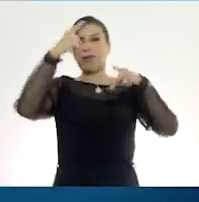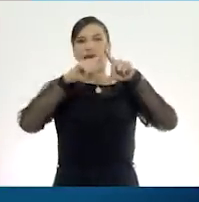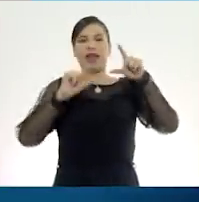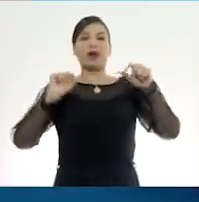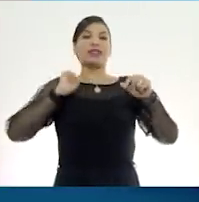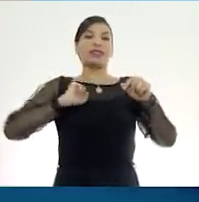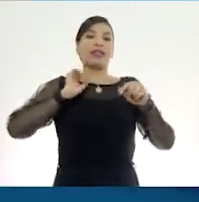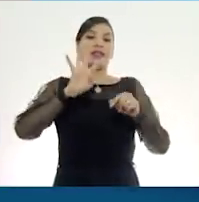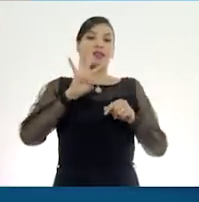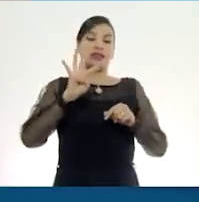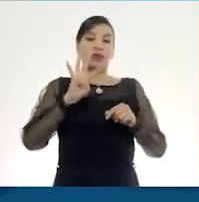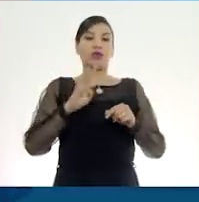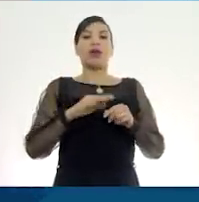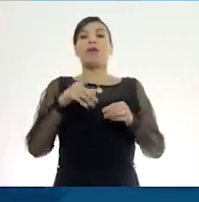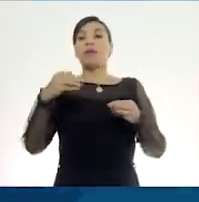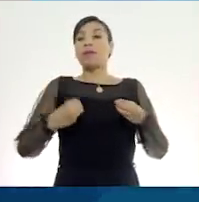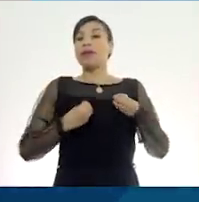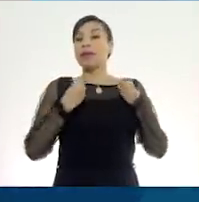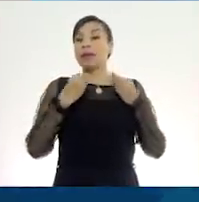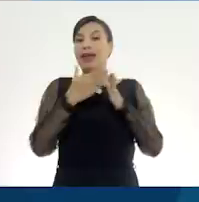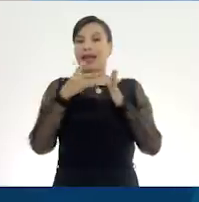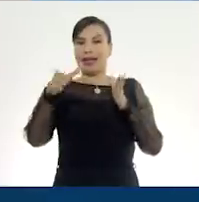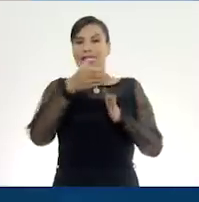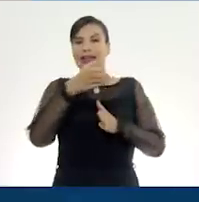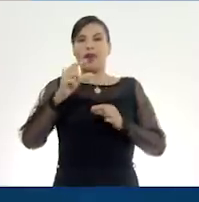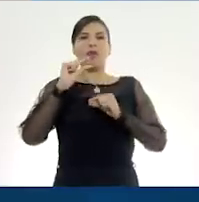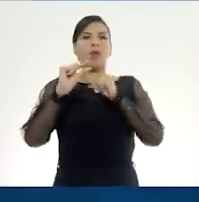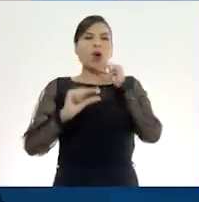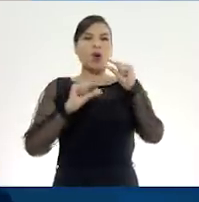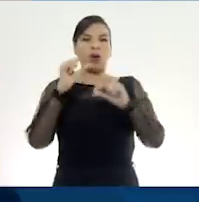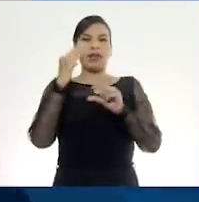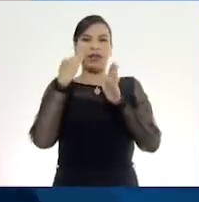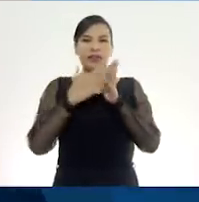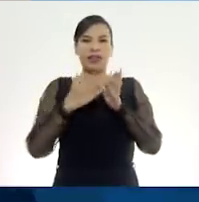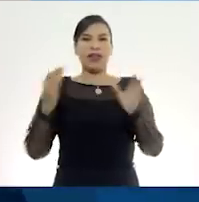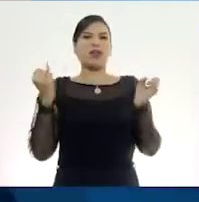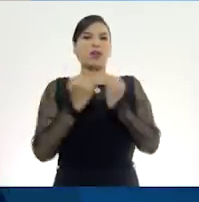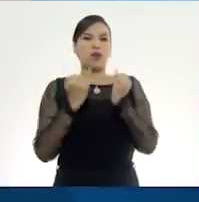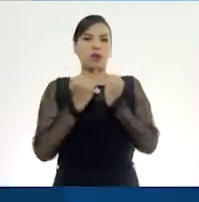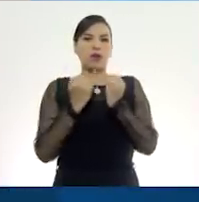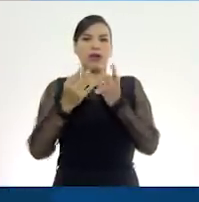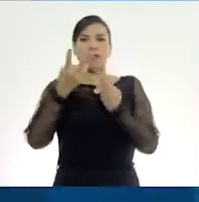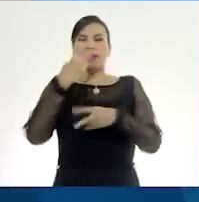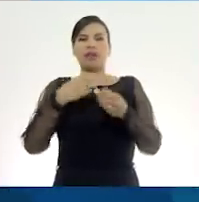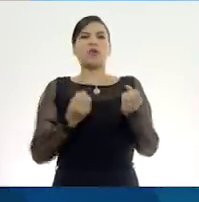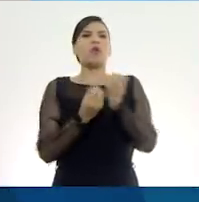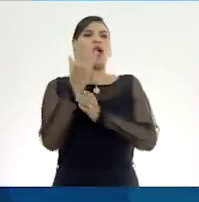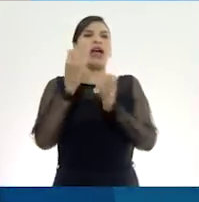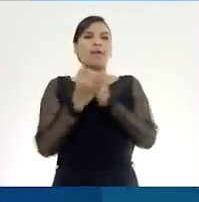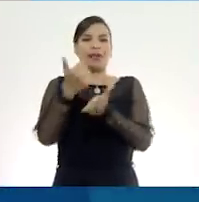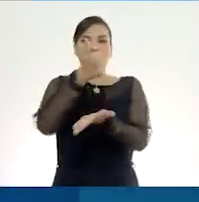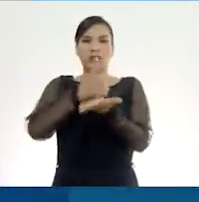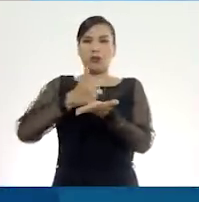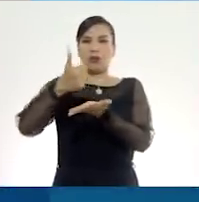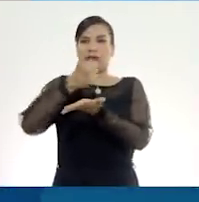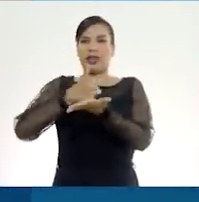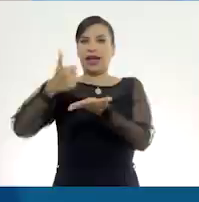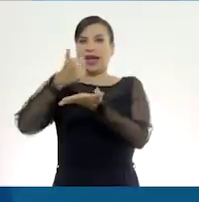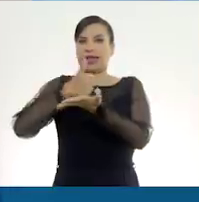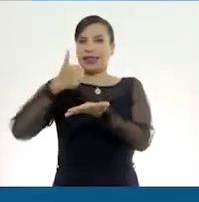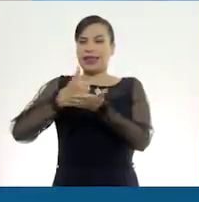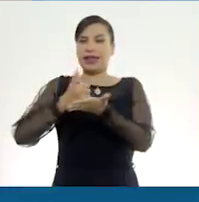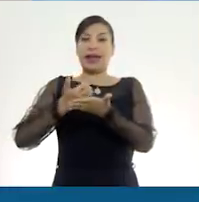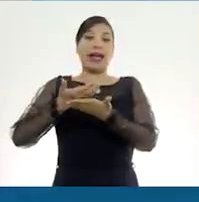siglo XIX vivía en el campo, poco a poco en ese periodo también fueron surgiendo nuevas ciudades que se agregaron a las